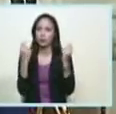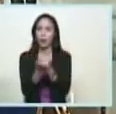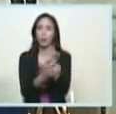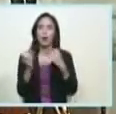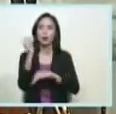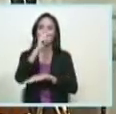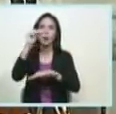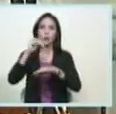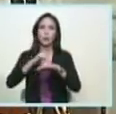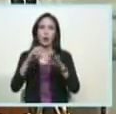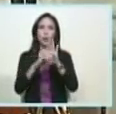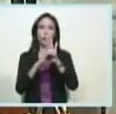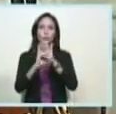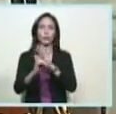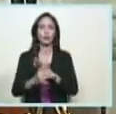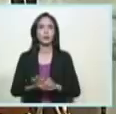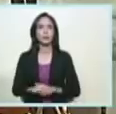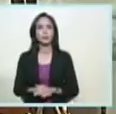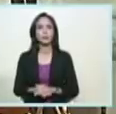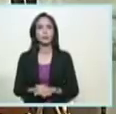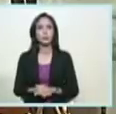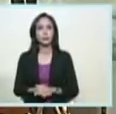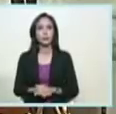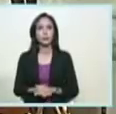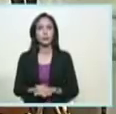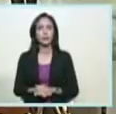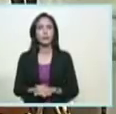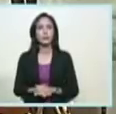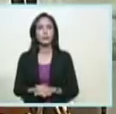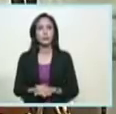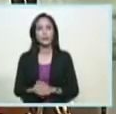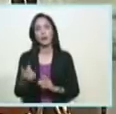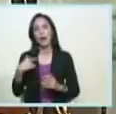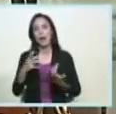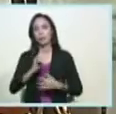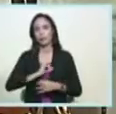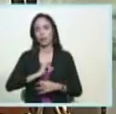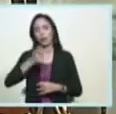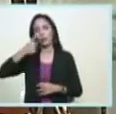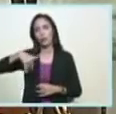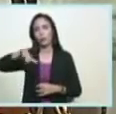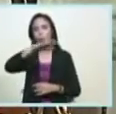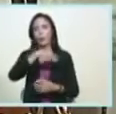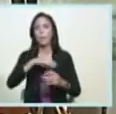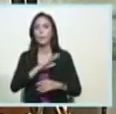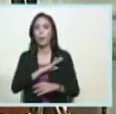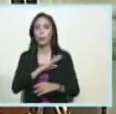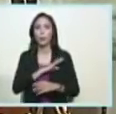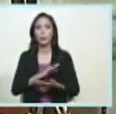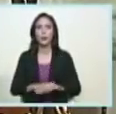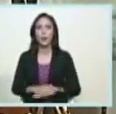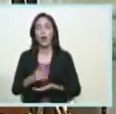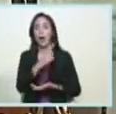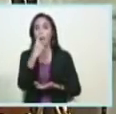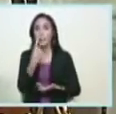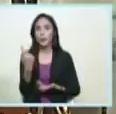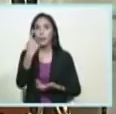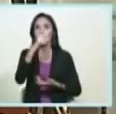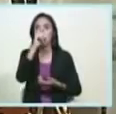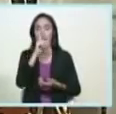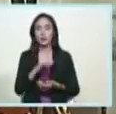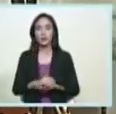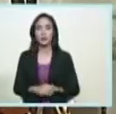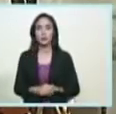la asamblea nacional constituyente plenipotenciario que los próximos días cumple el primer año así